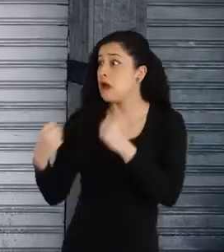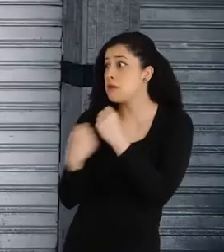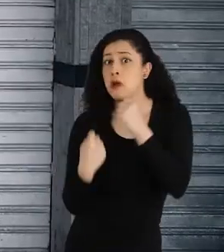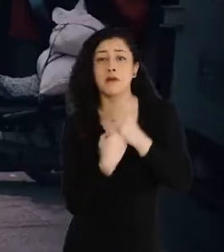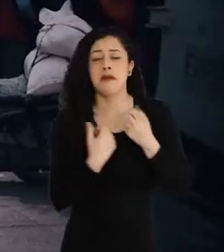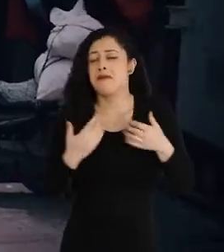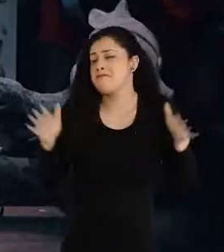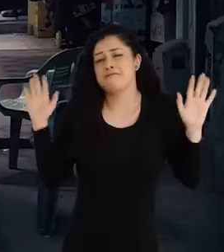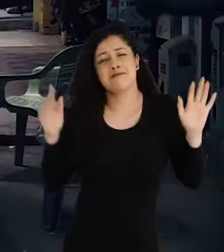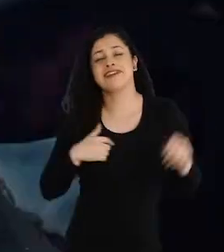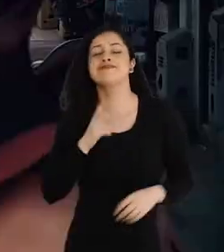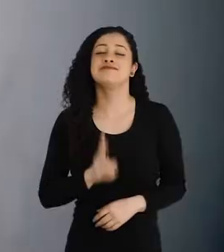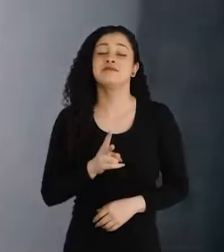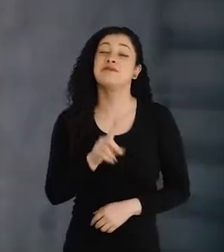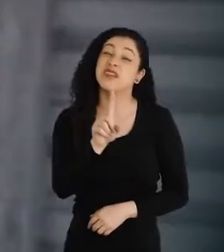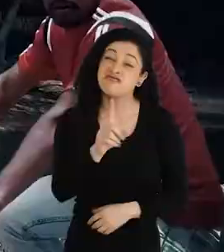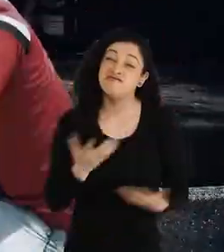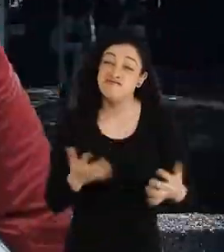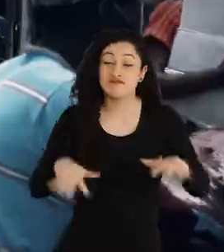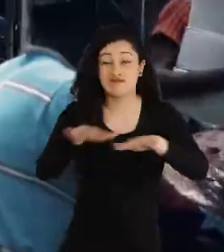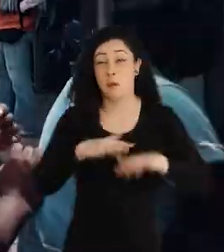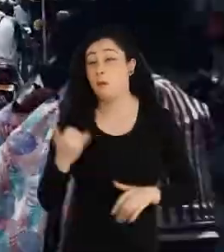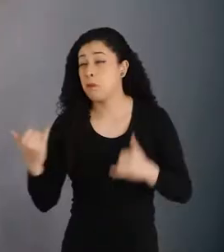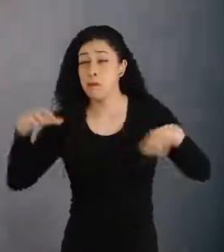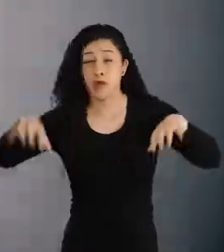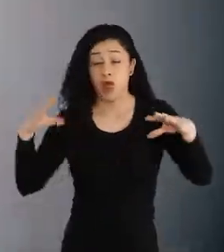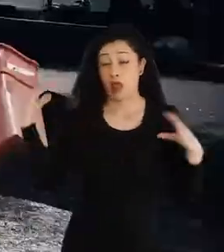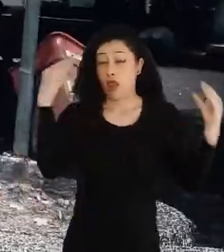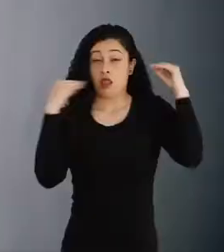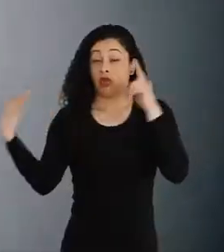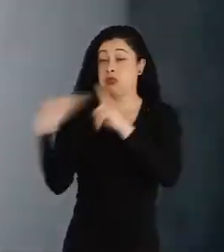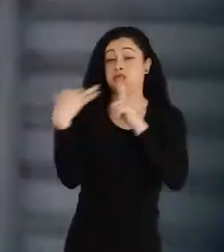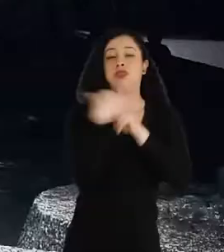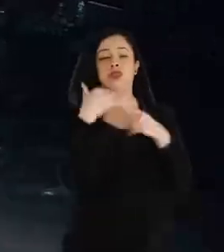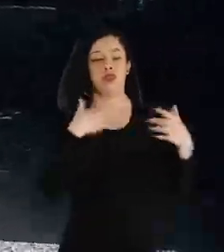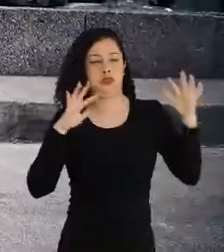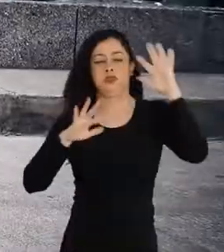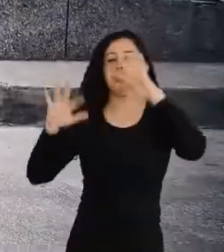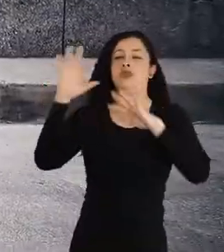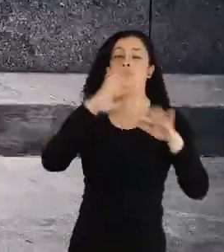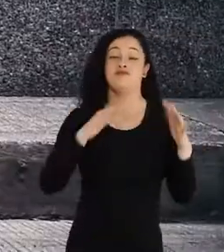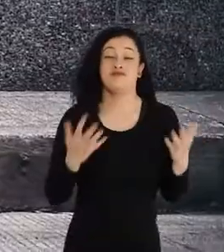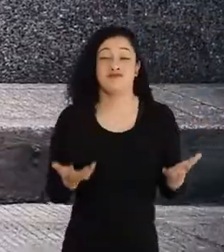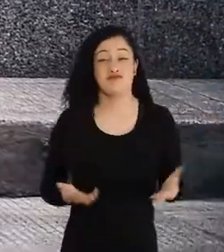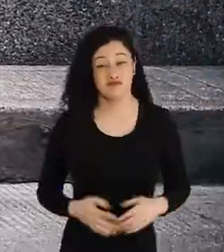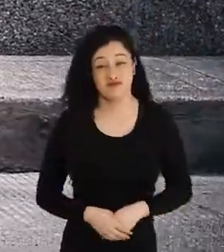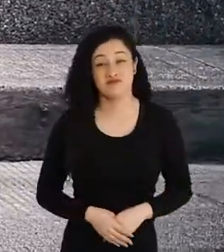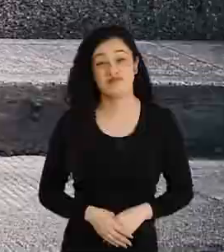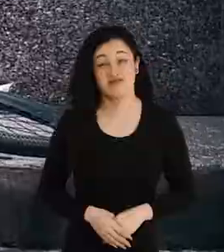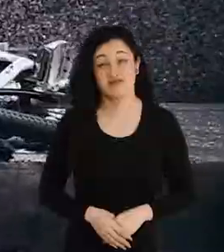hay caos. Pero la contaminación visual y auditiva que has creado por mí. Un hombre cae distraído a Juan B. y se cae de su